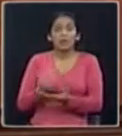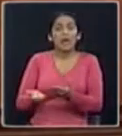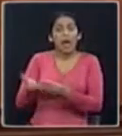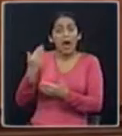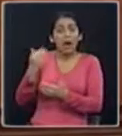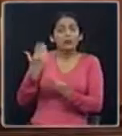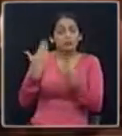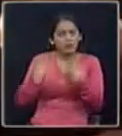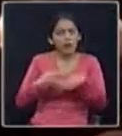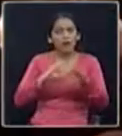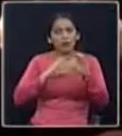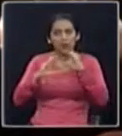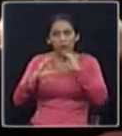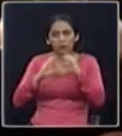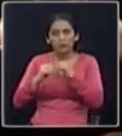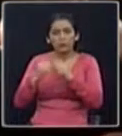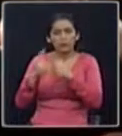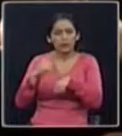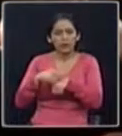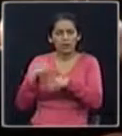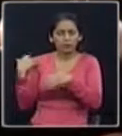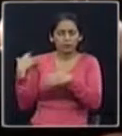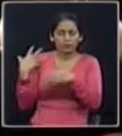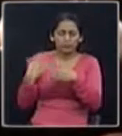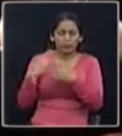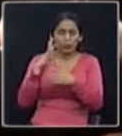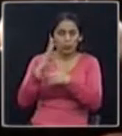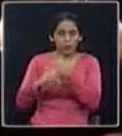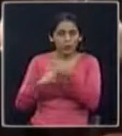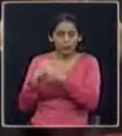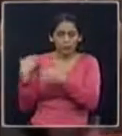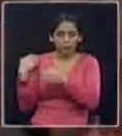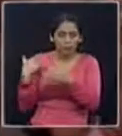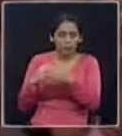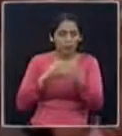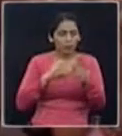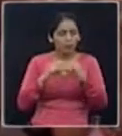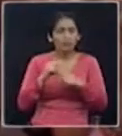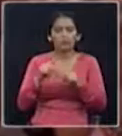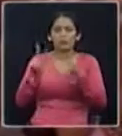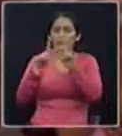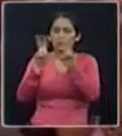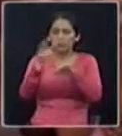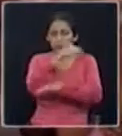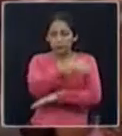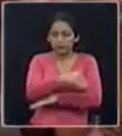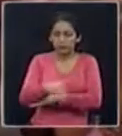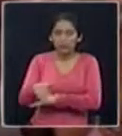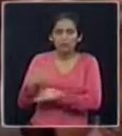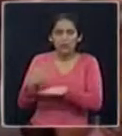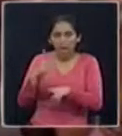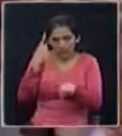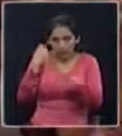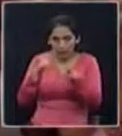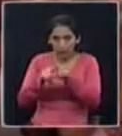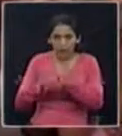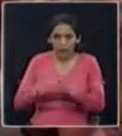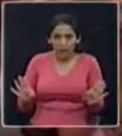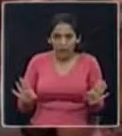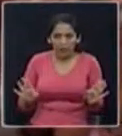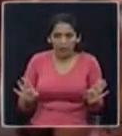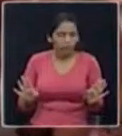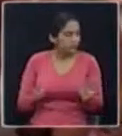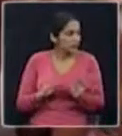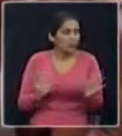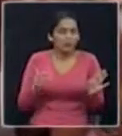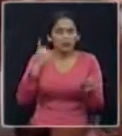lo alcanzado en los últimos 4 años en el tema de los conflictos limítrofes. Todas las controversias fueron cerradas y ya no cabían